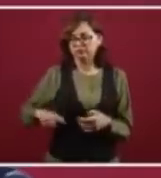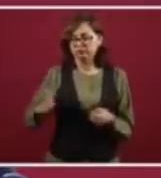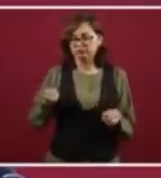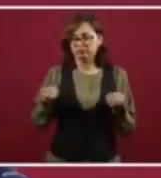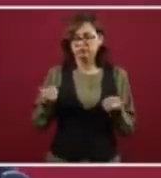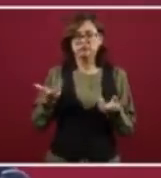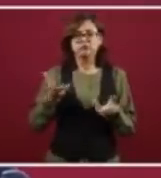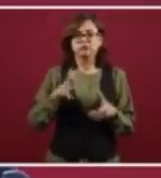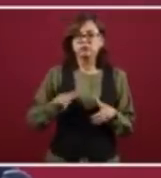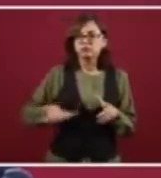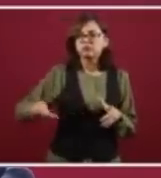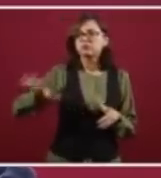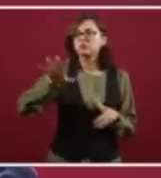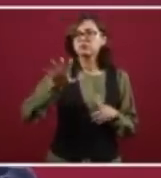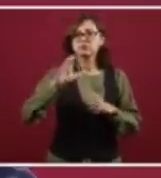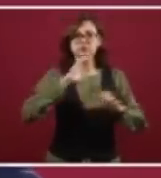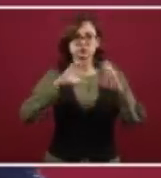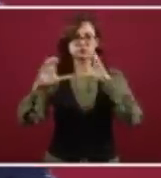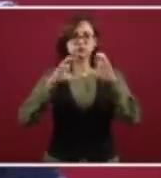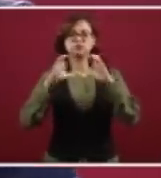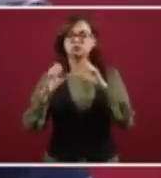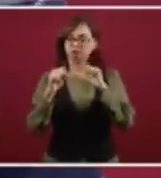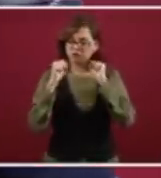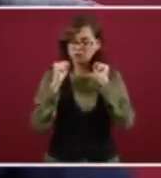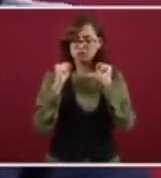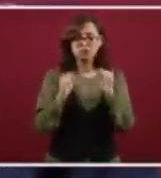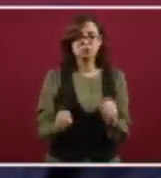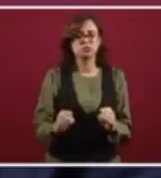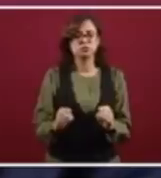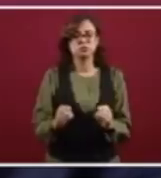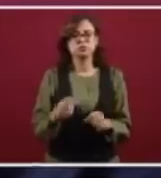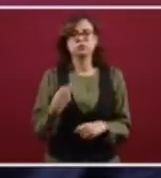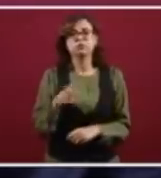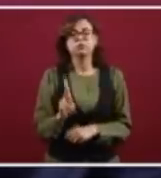comunicación, pero hay